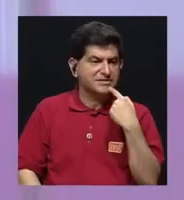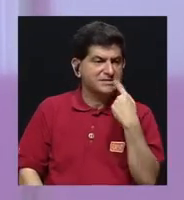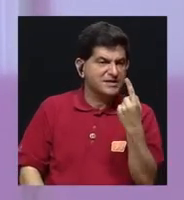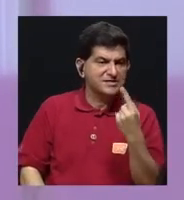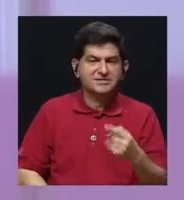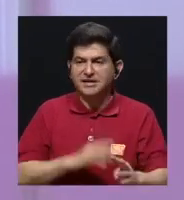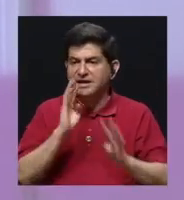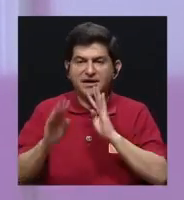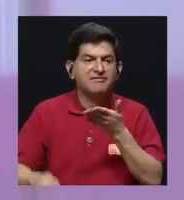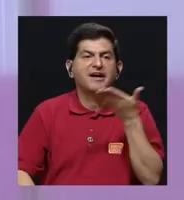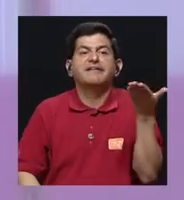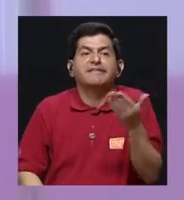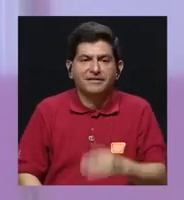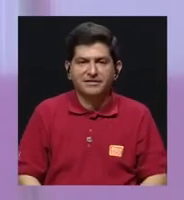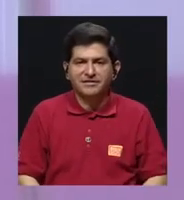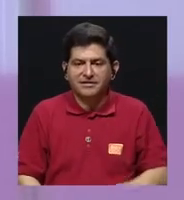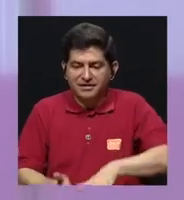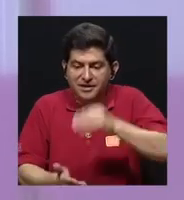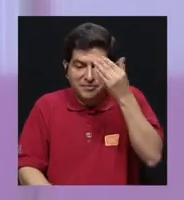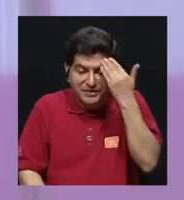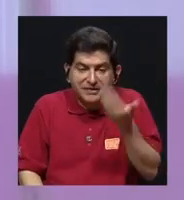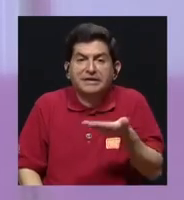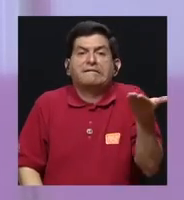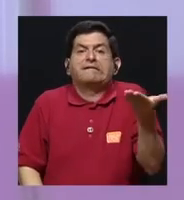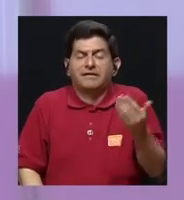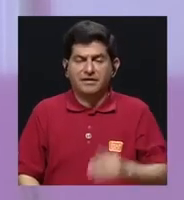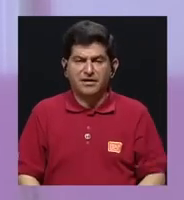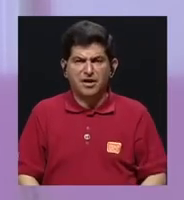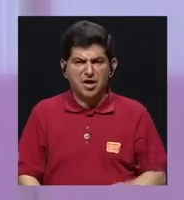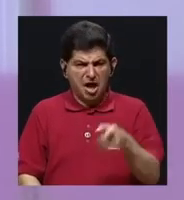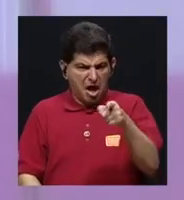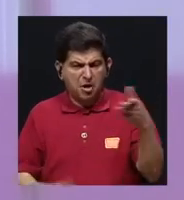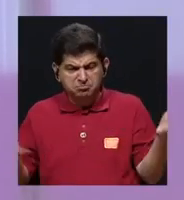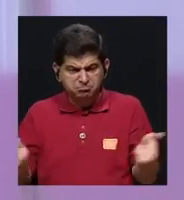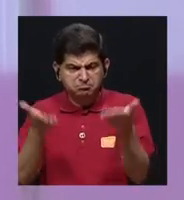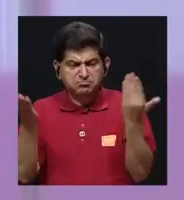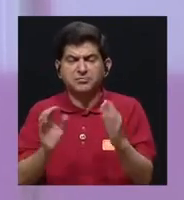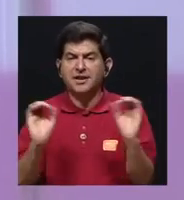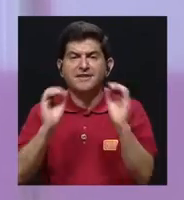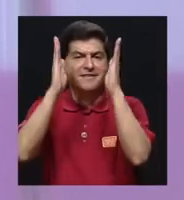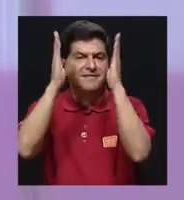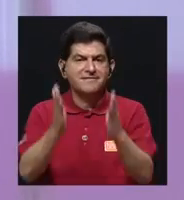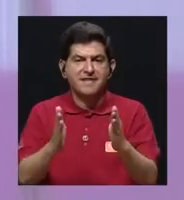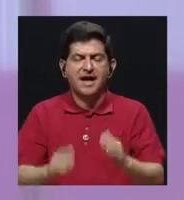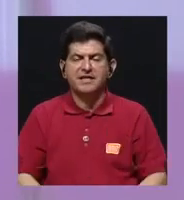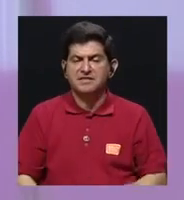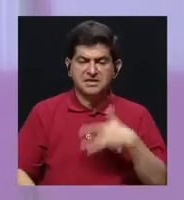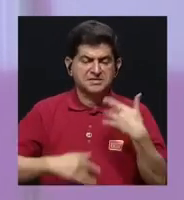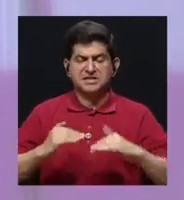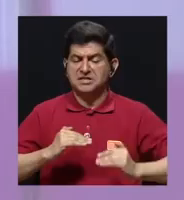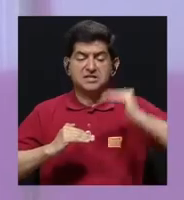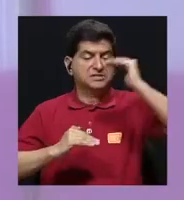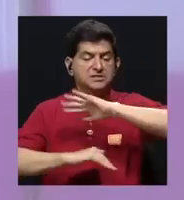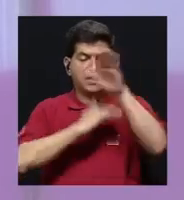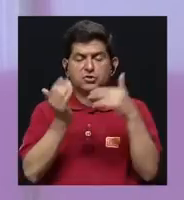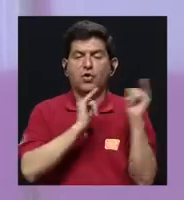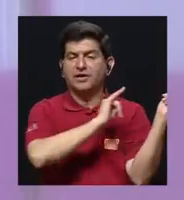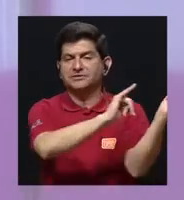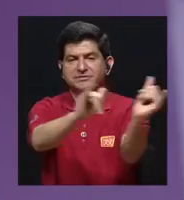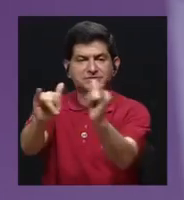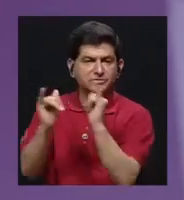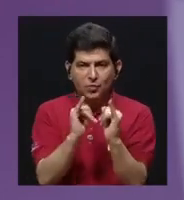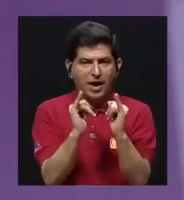lo que se iba a hablar, ¿verdad? Uh-huh. Que íbamos a aprender, y los motivaba. Ahí no había una que era más que otra, todas, sí. Éramos